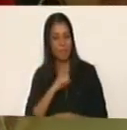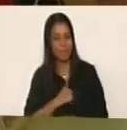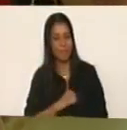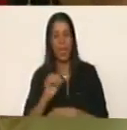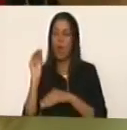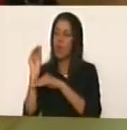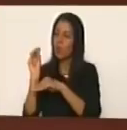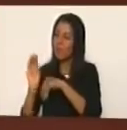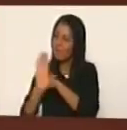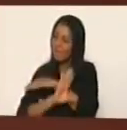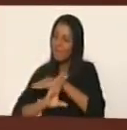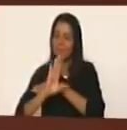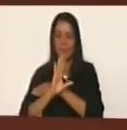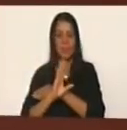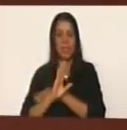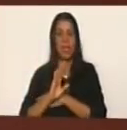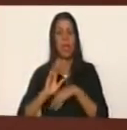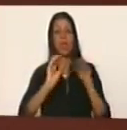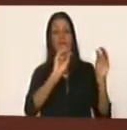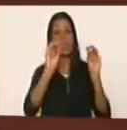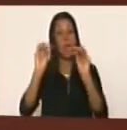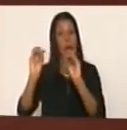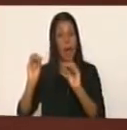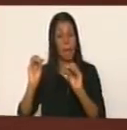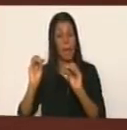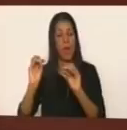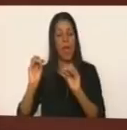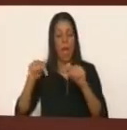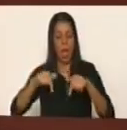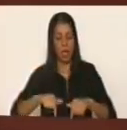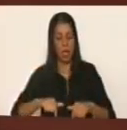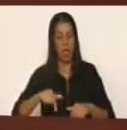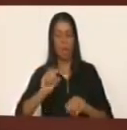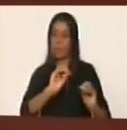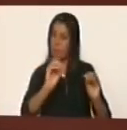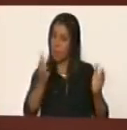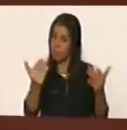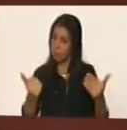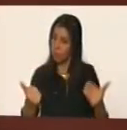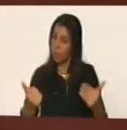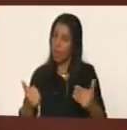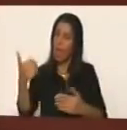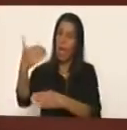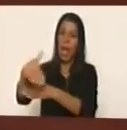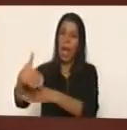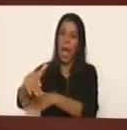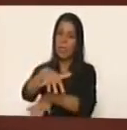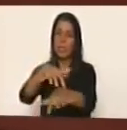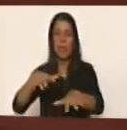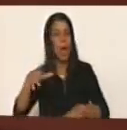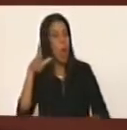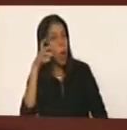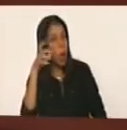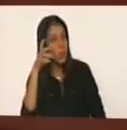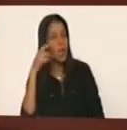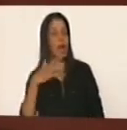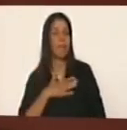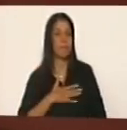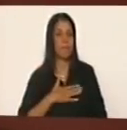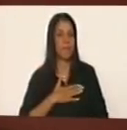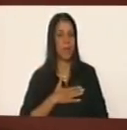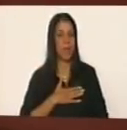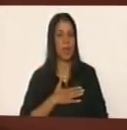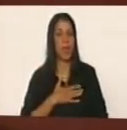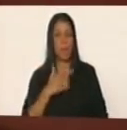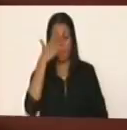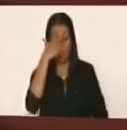no solamente a los que estamos aquí, a los que están allá afuera, que yo sé que han comprendido, y